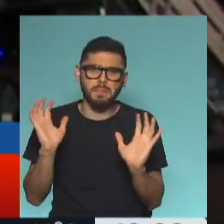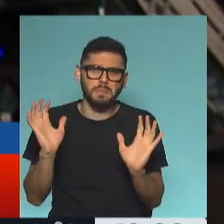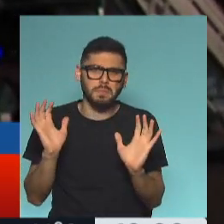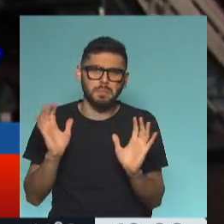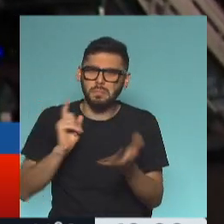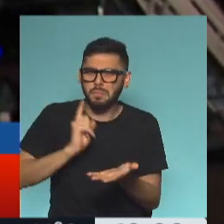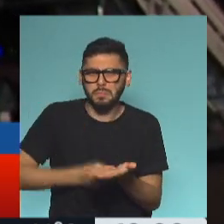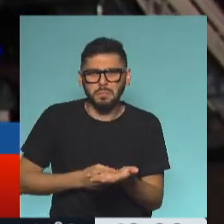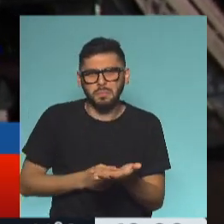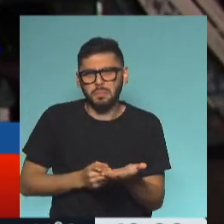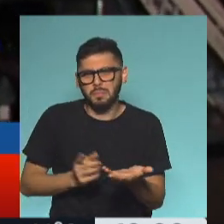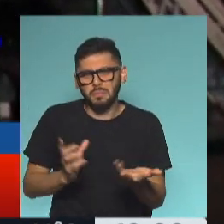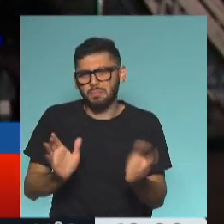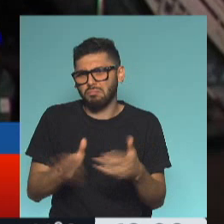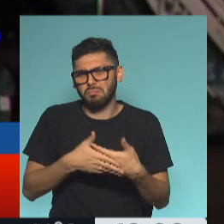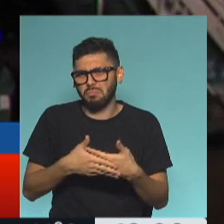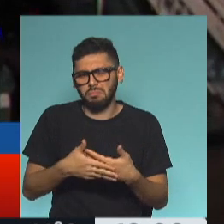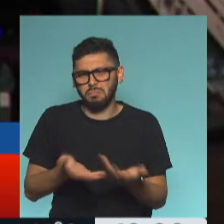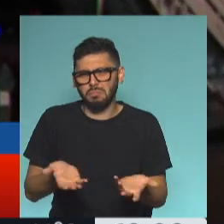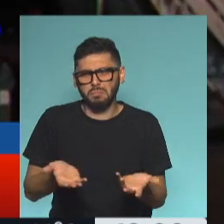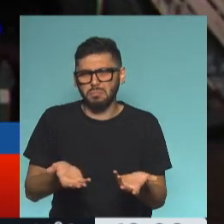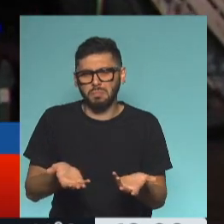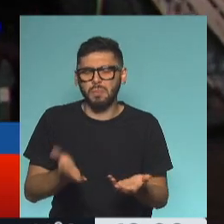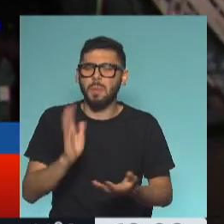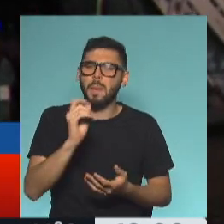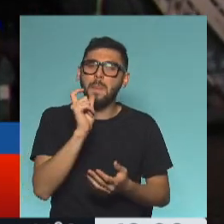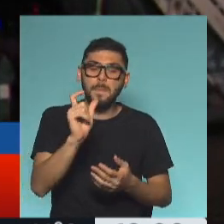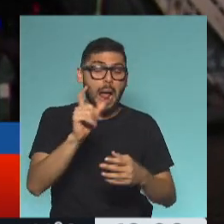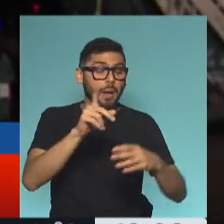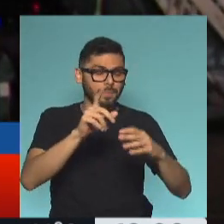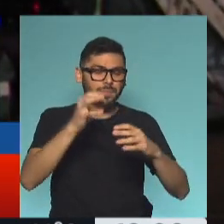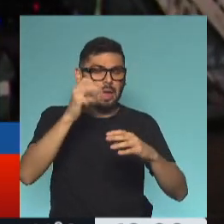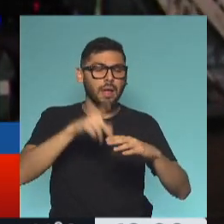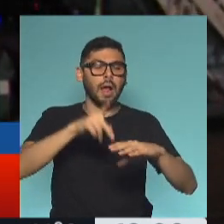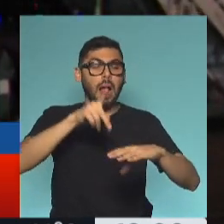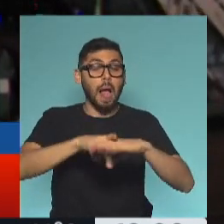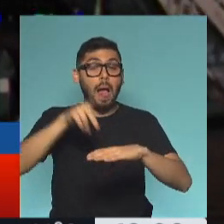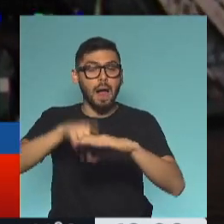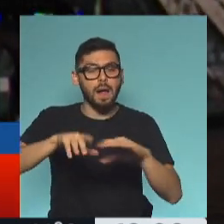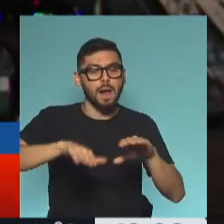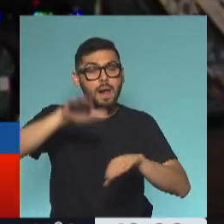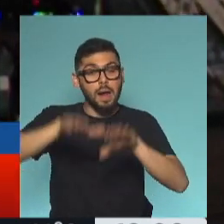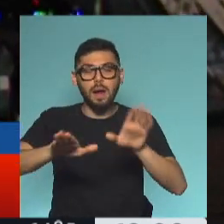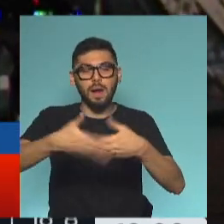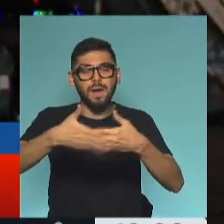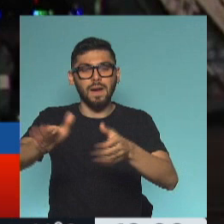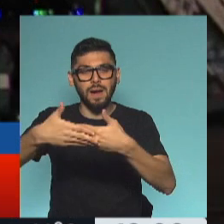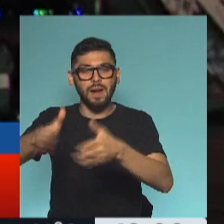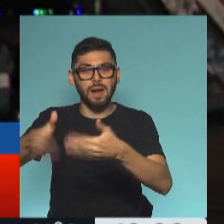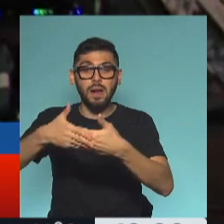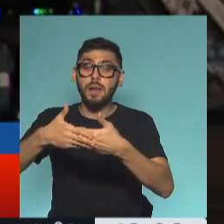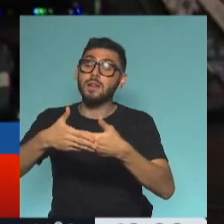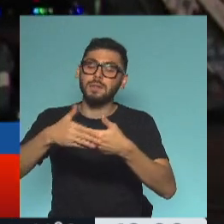o menos igual. Yo le agregaría una palabra a la de intermitente. La cuarentena o el aislamiento que se dicte tiene que